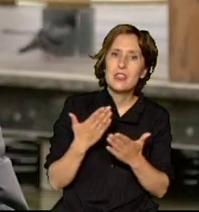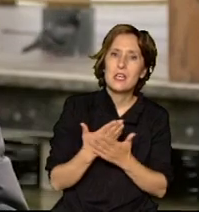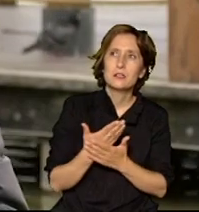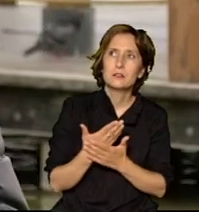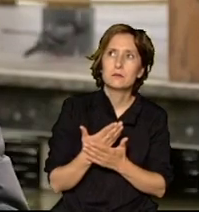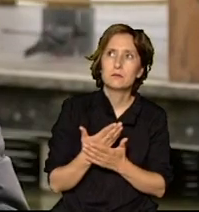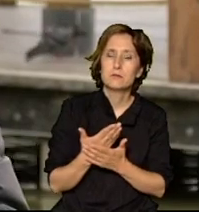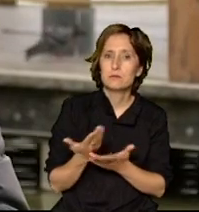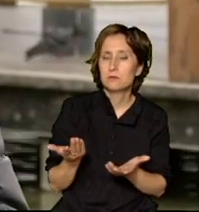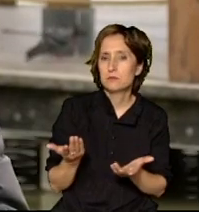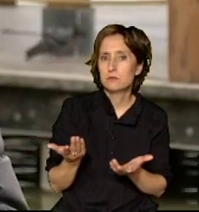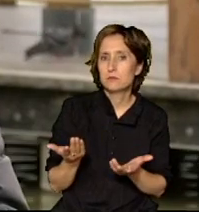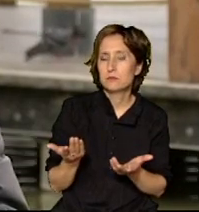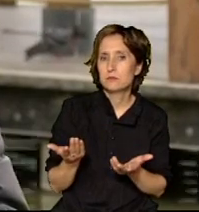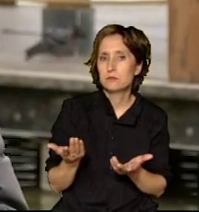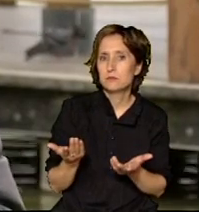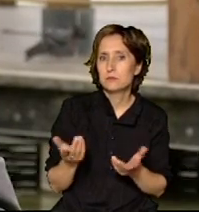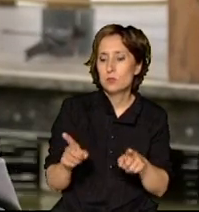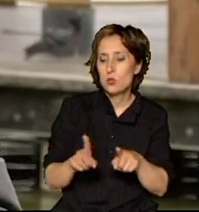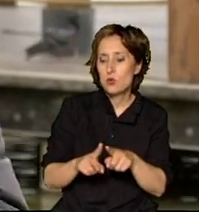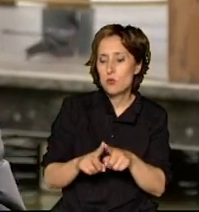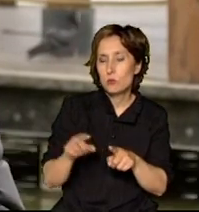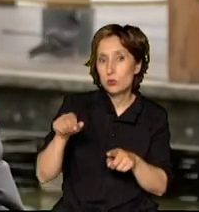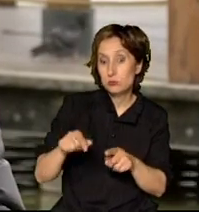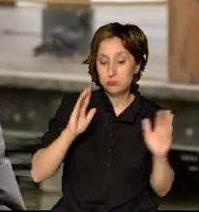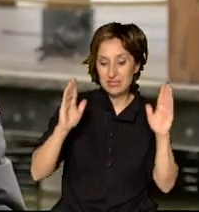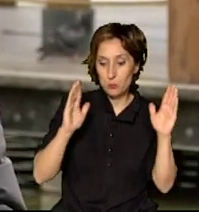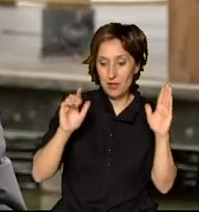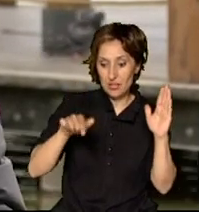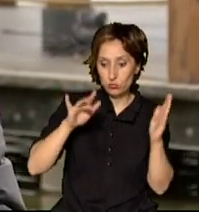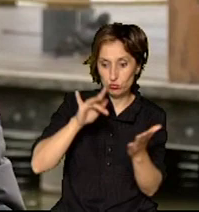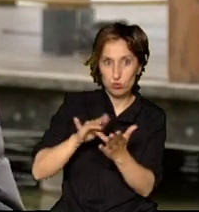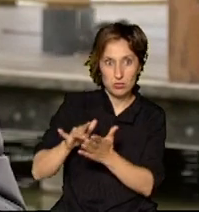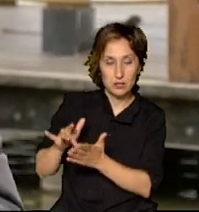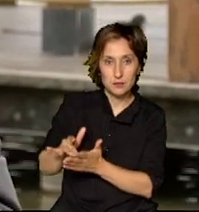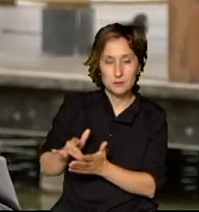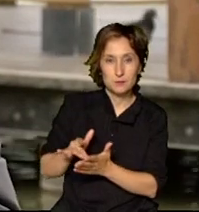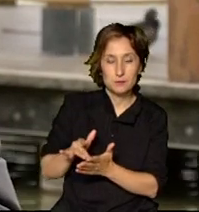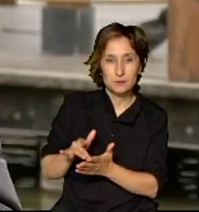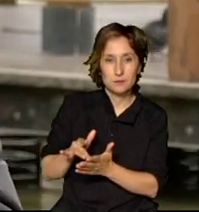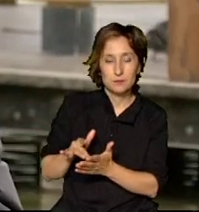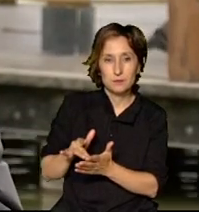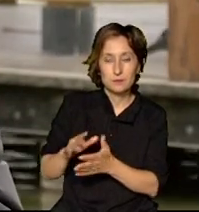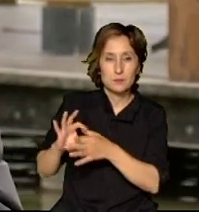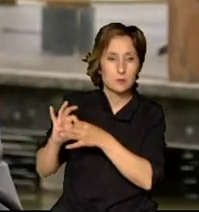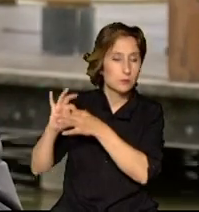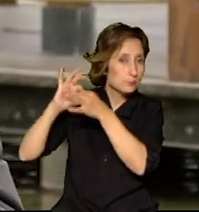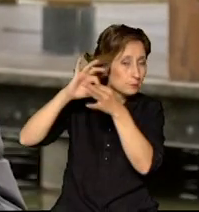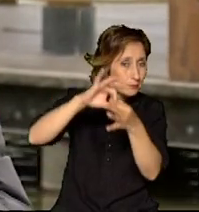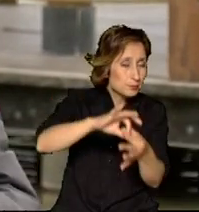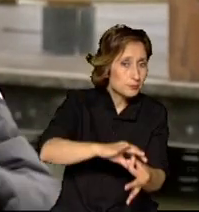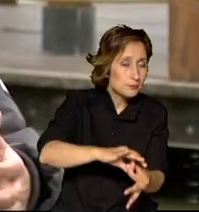que estamos viviendo en esta temporada, ¿se corresponden realmente